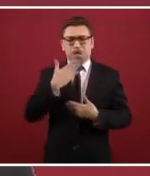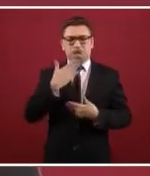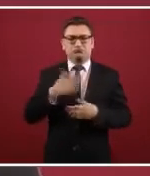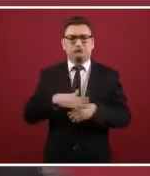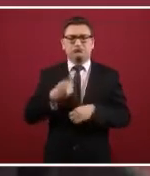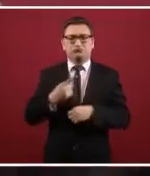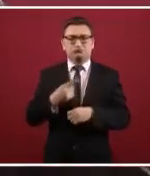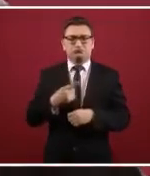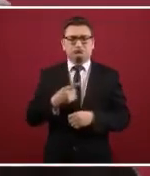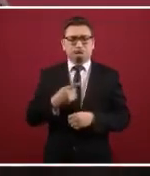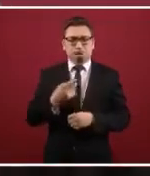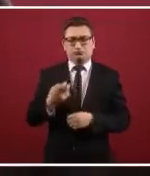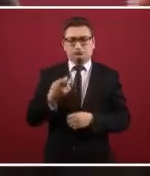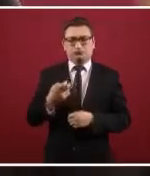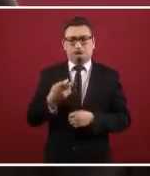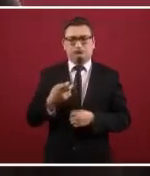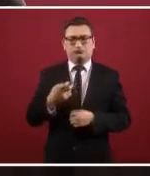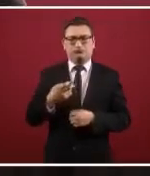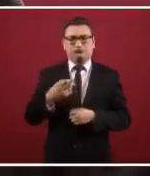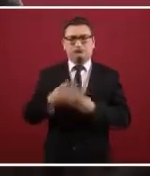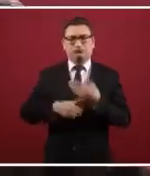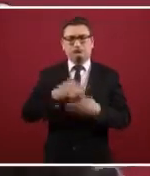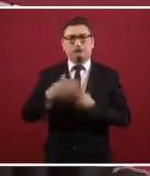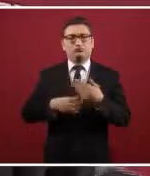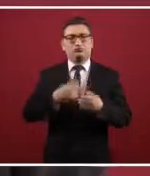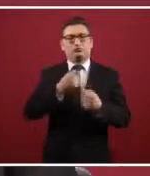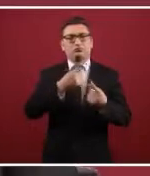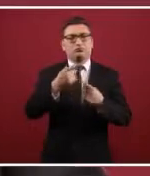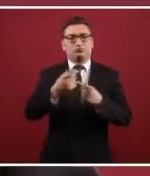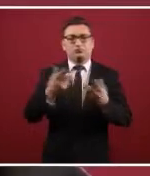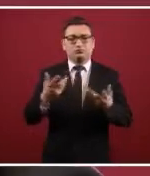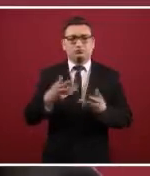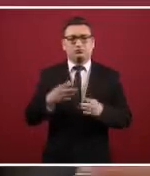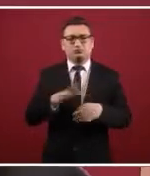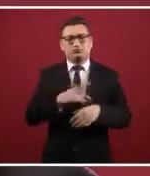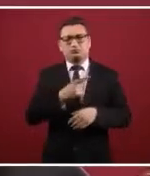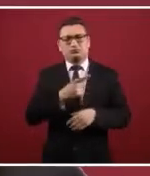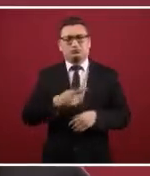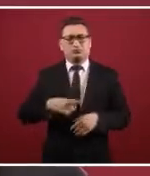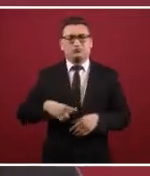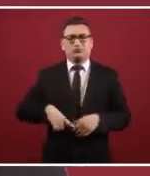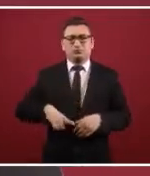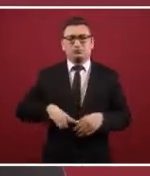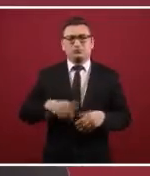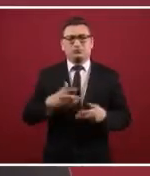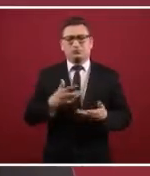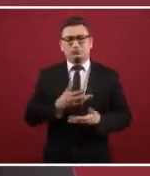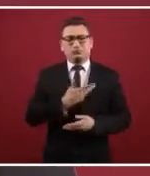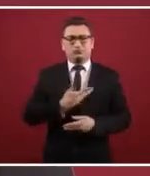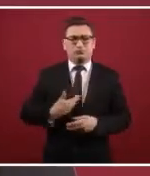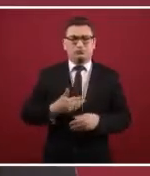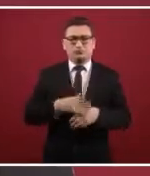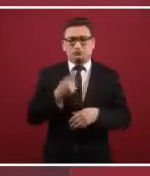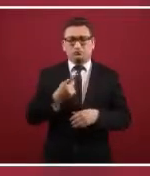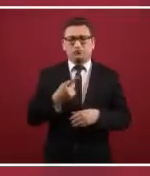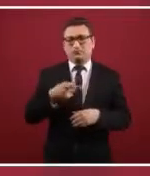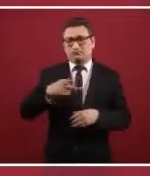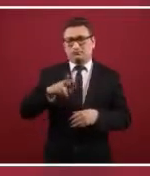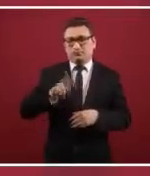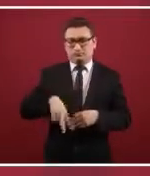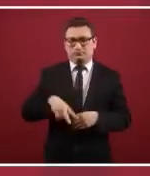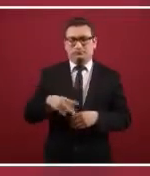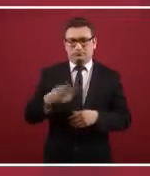Y desde luego esto va a generar polémica, pero qué bueno que se ventile todo este